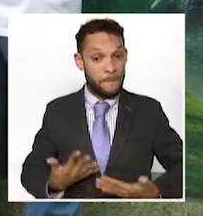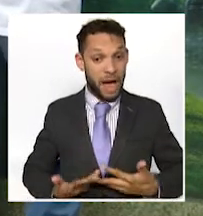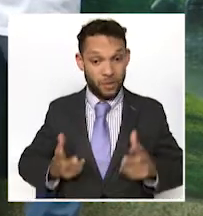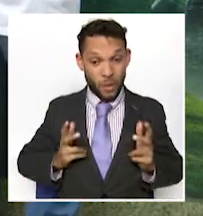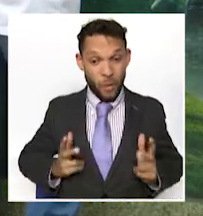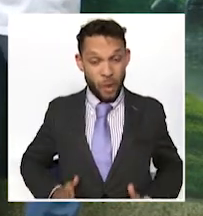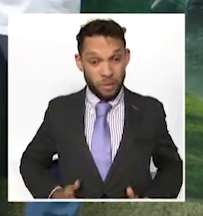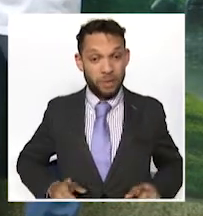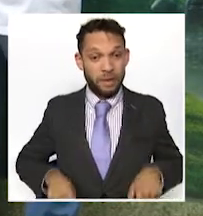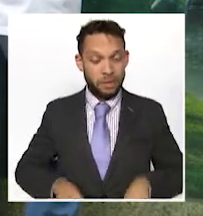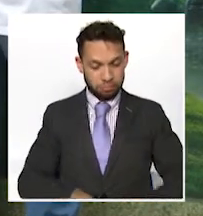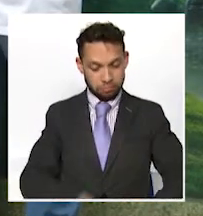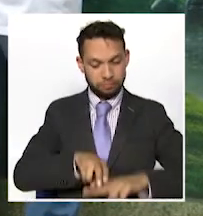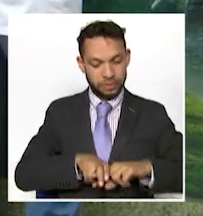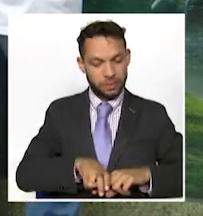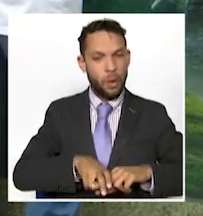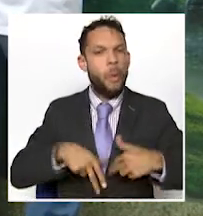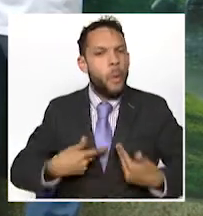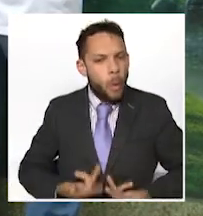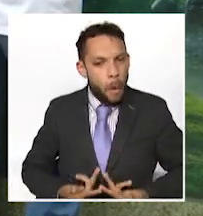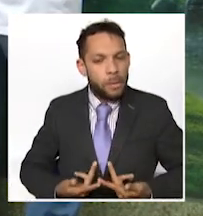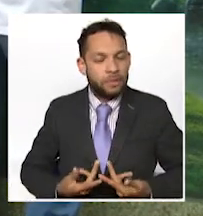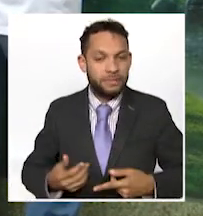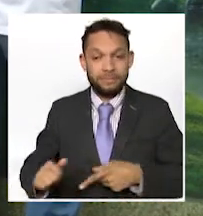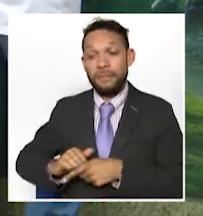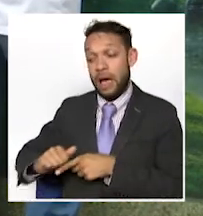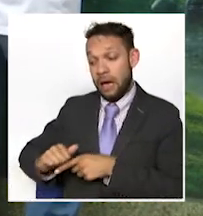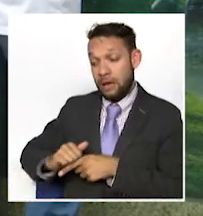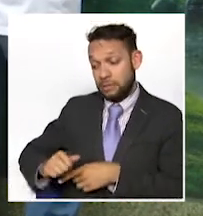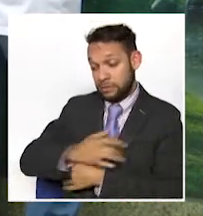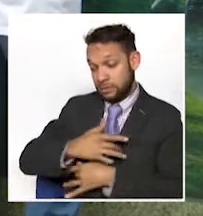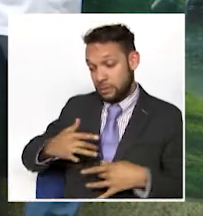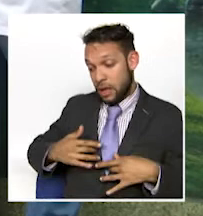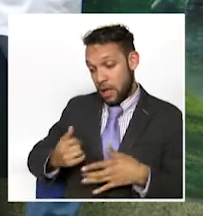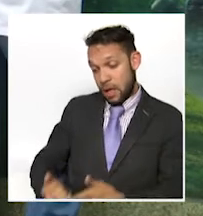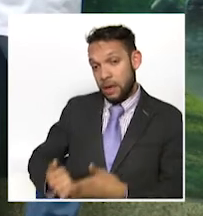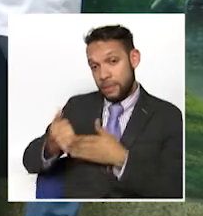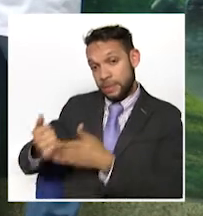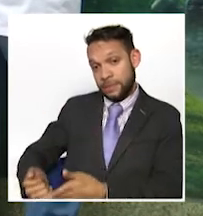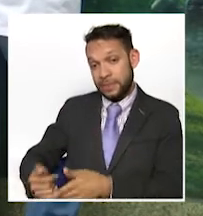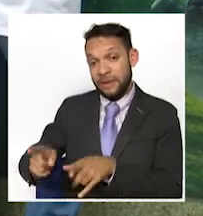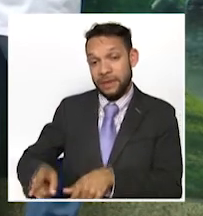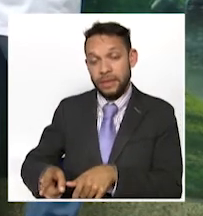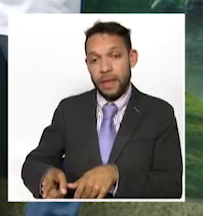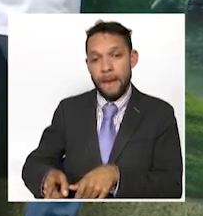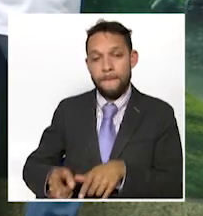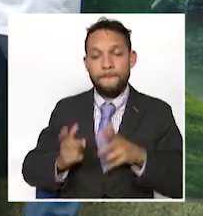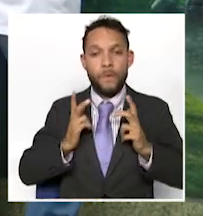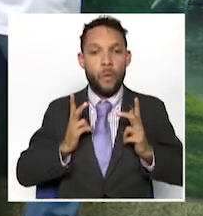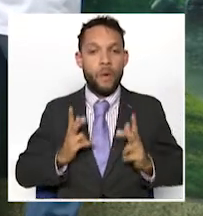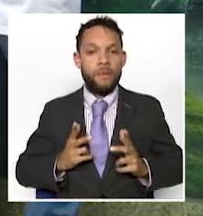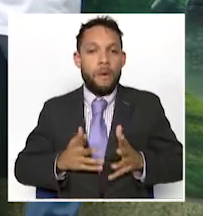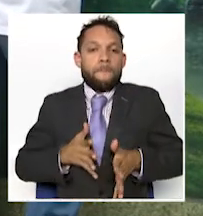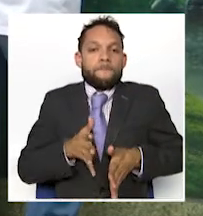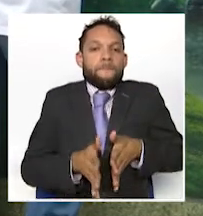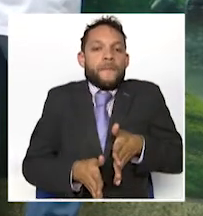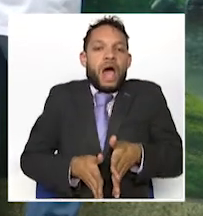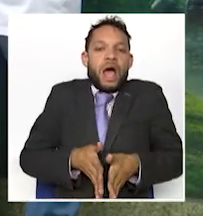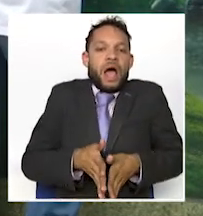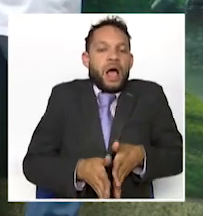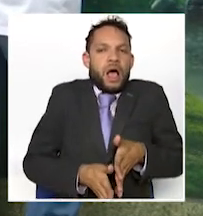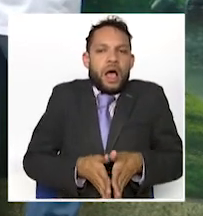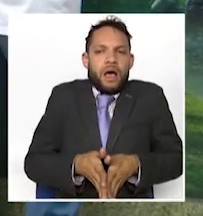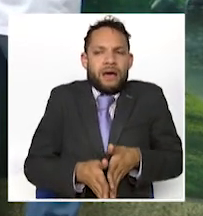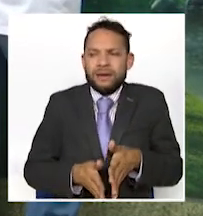apoyo en la práctica médica para nosotros muy importante, y es la quiropraxia. Y entonces la gente dice, ¿y qué será